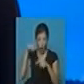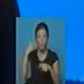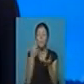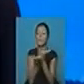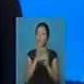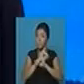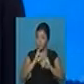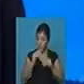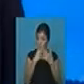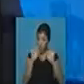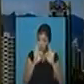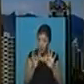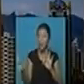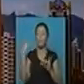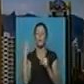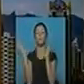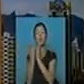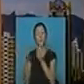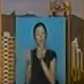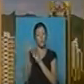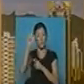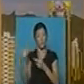qué pasa con la economía de Bolivia.